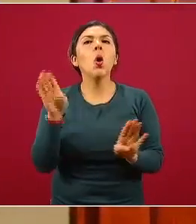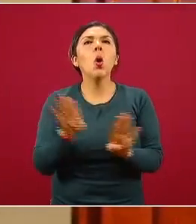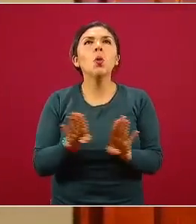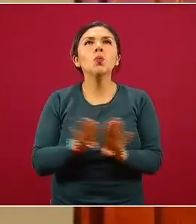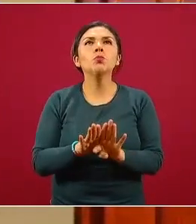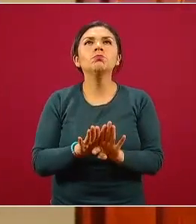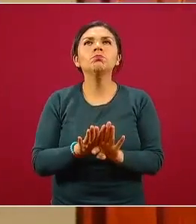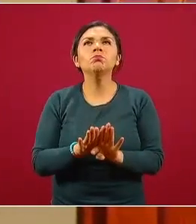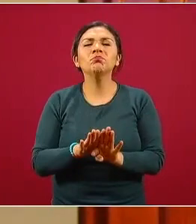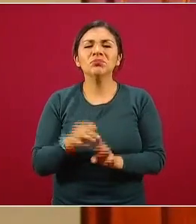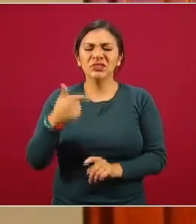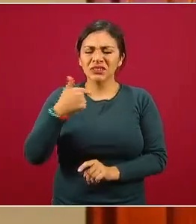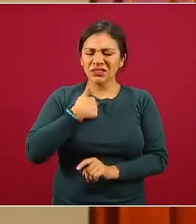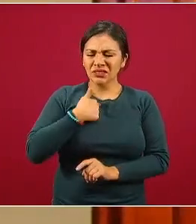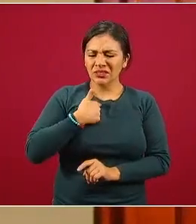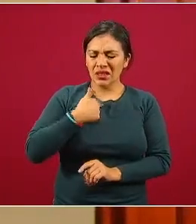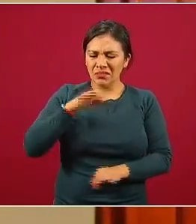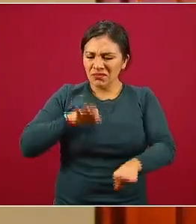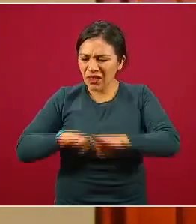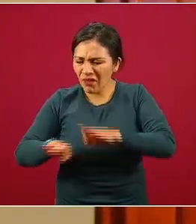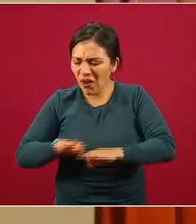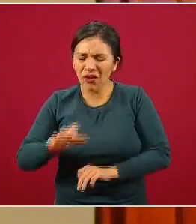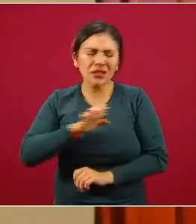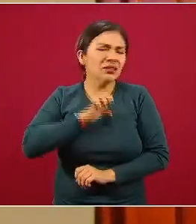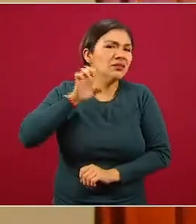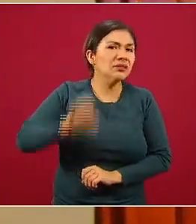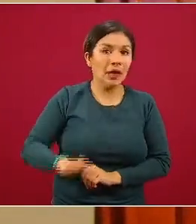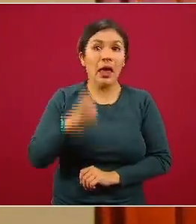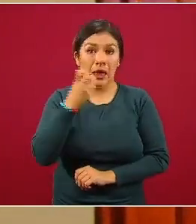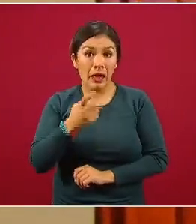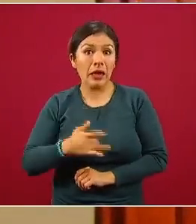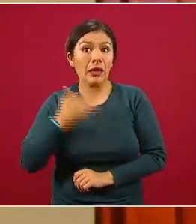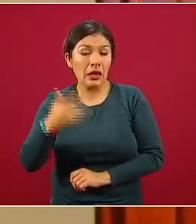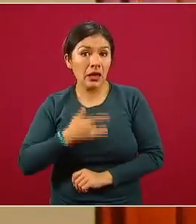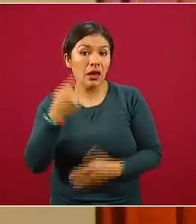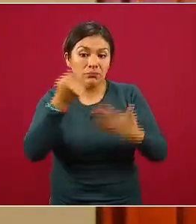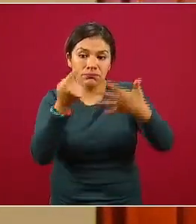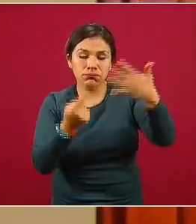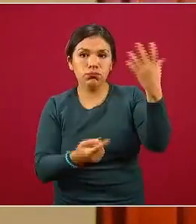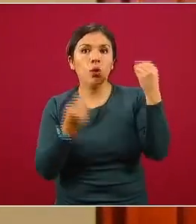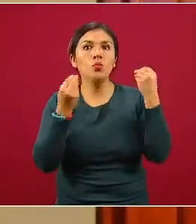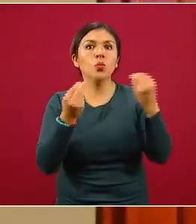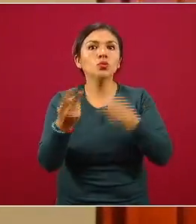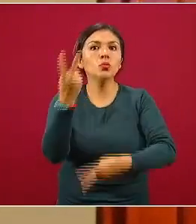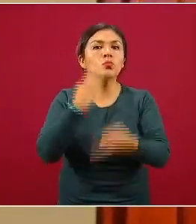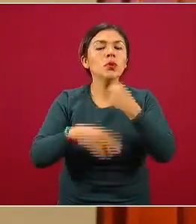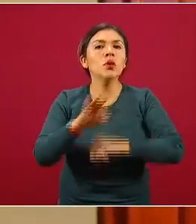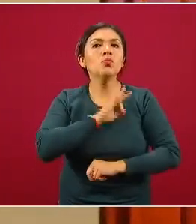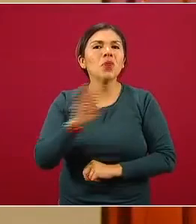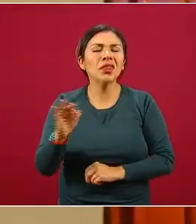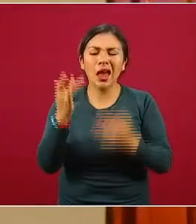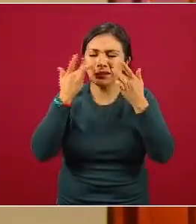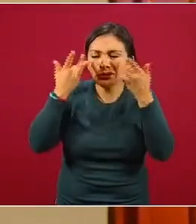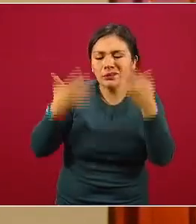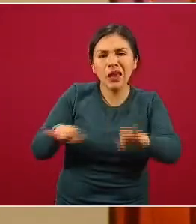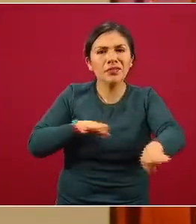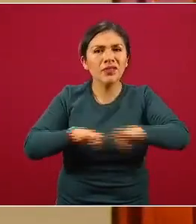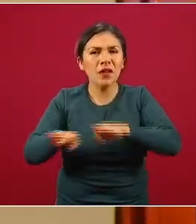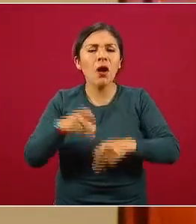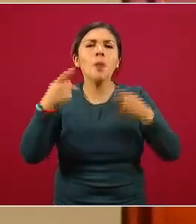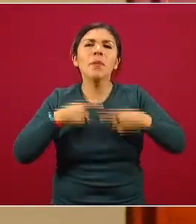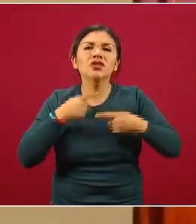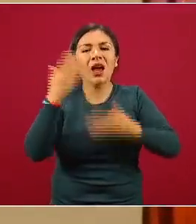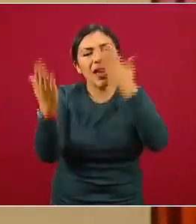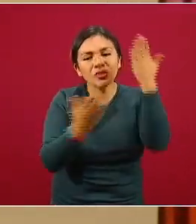de desprecio hacia lo que están haciendo. Y eso tiene grandes implicaciones porque puede generar una deserción en el caso de los estudiantes o